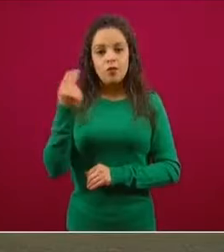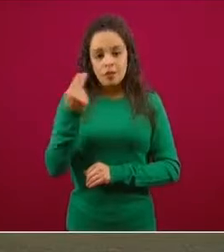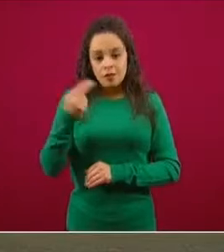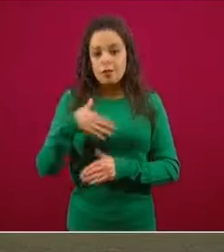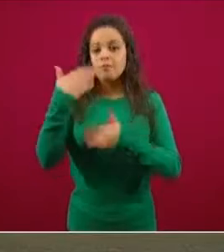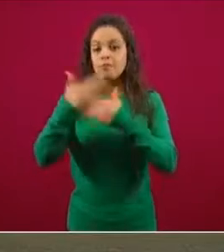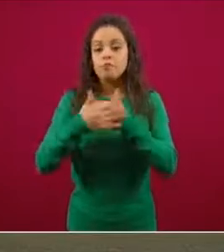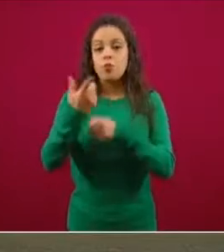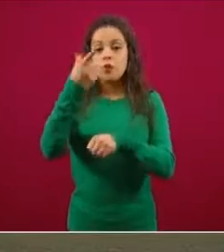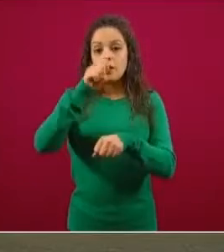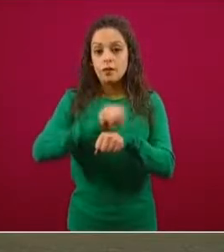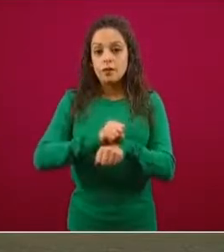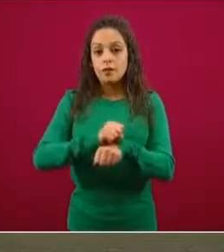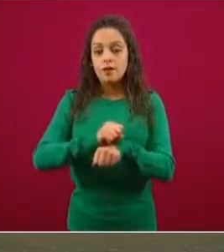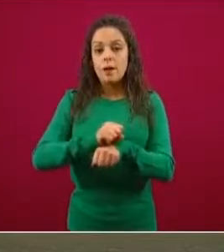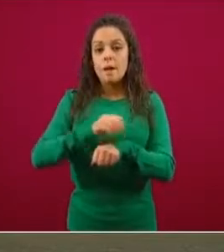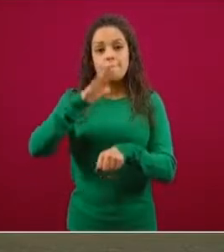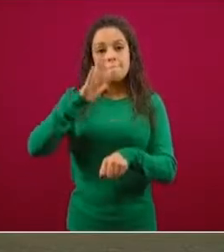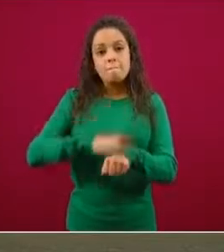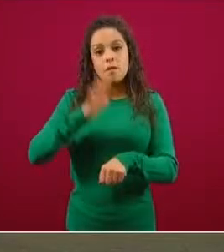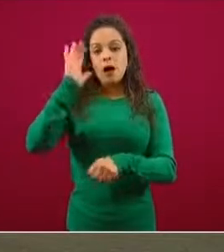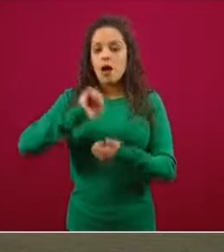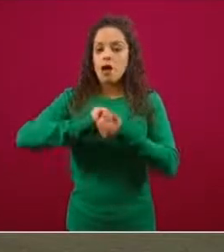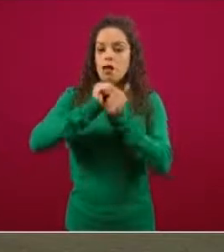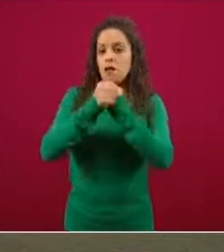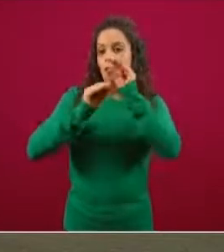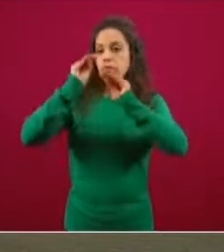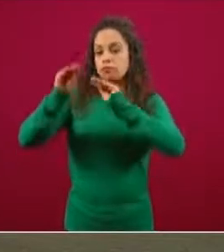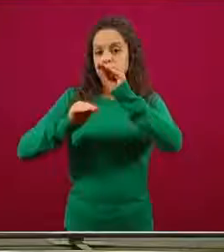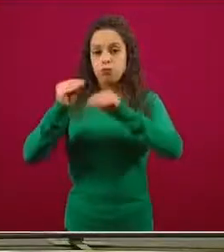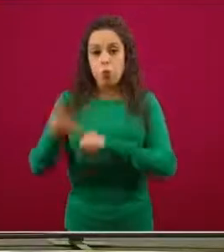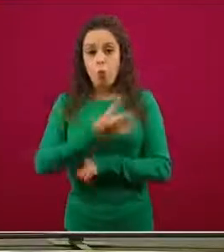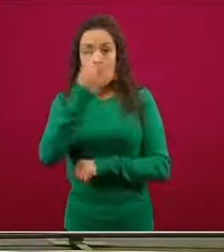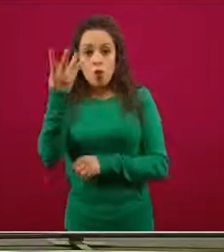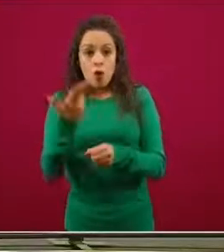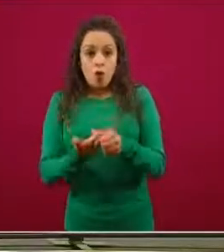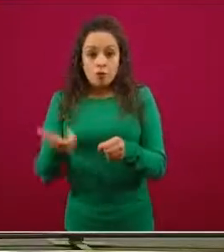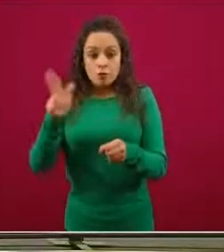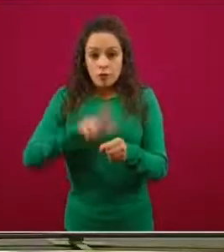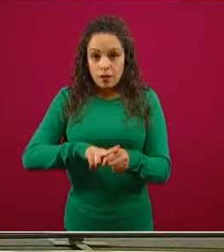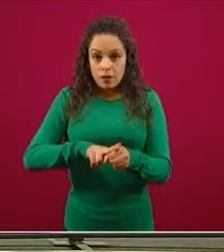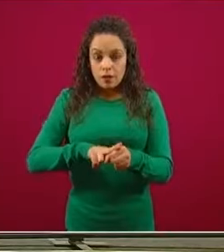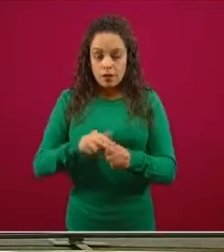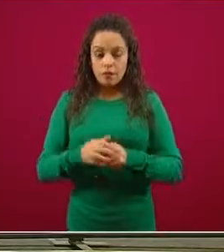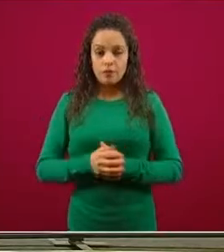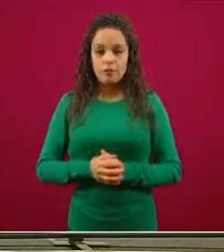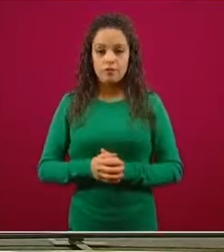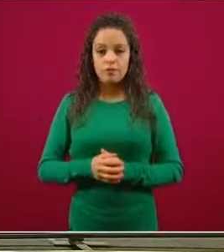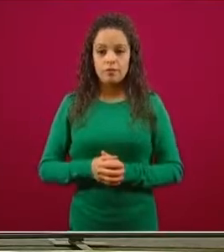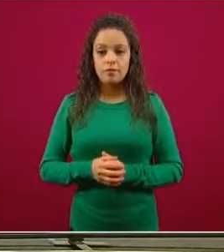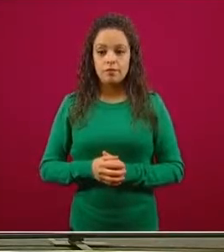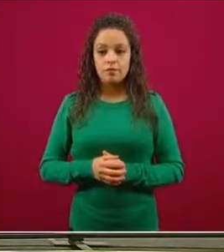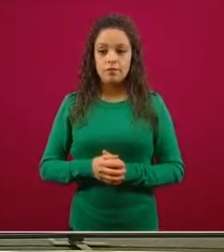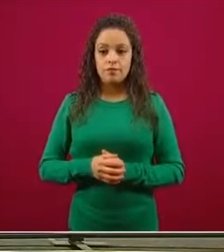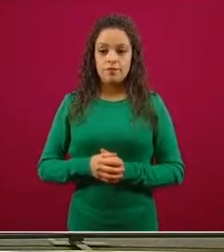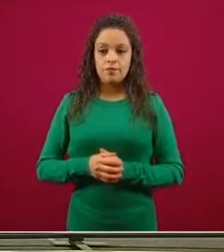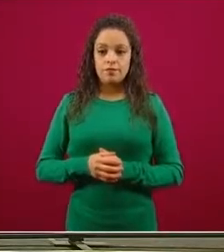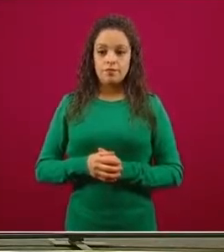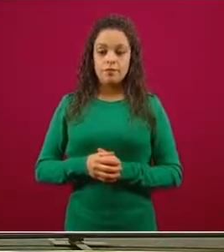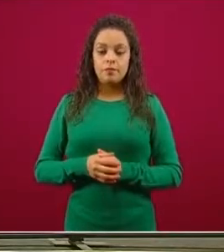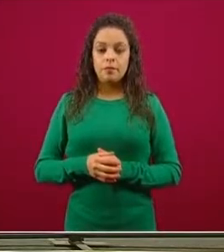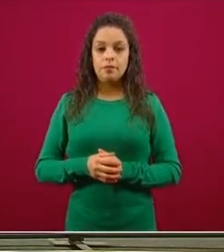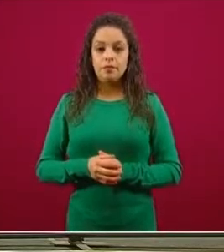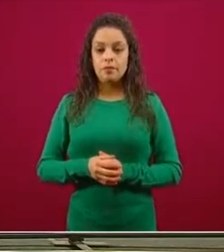la Ciudad de México incorpora otros 4 hospitales que van a ser reconvertidos, en algunos casos todo